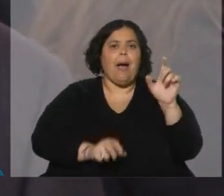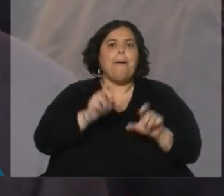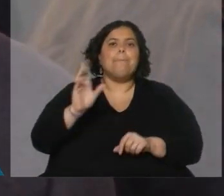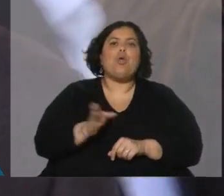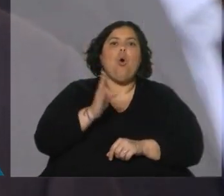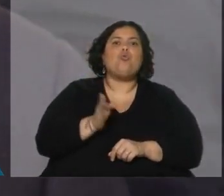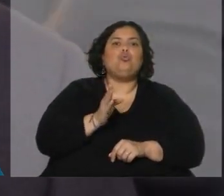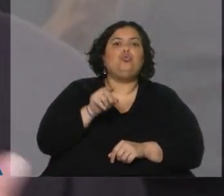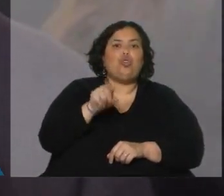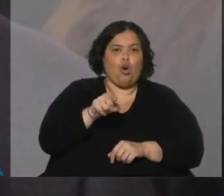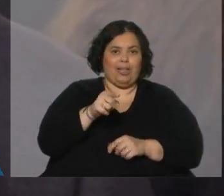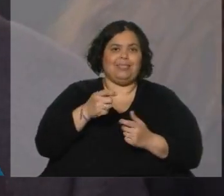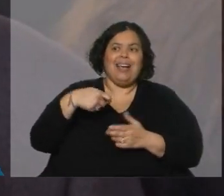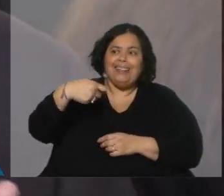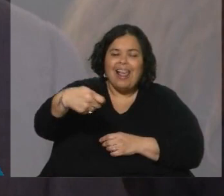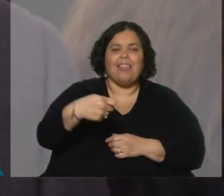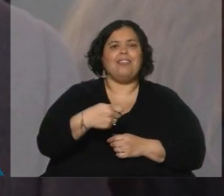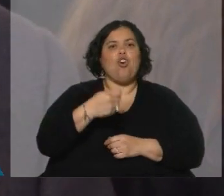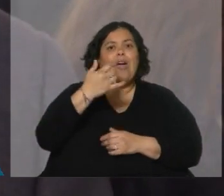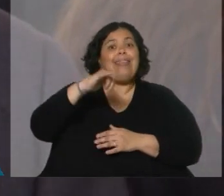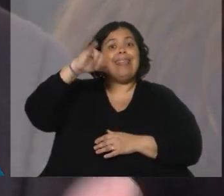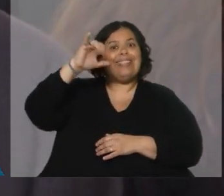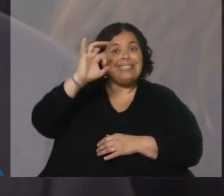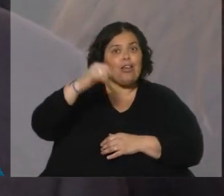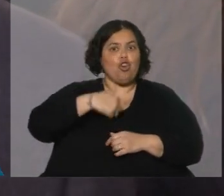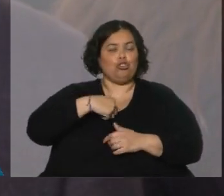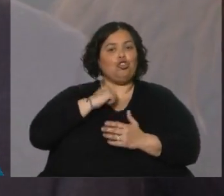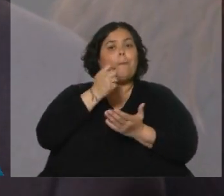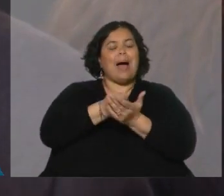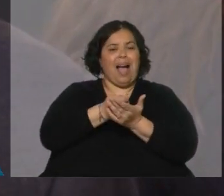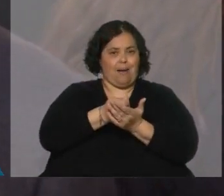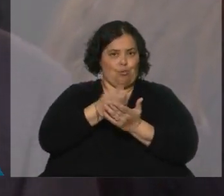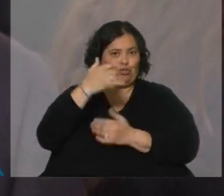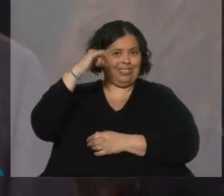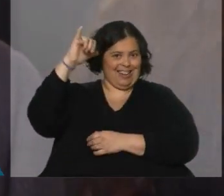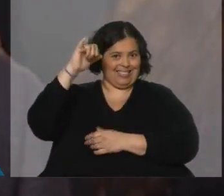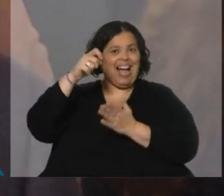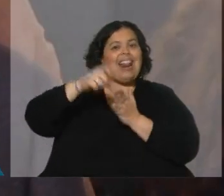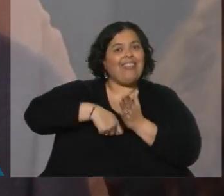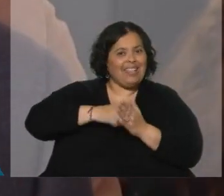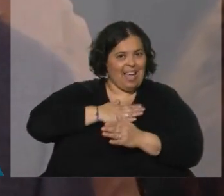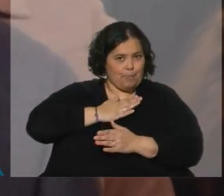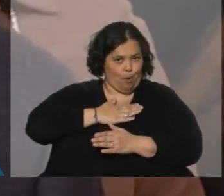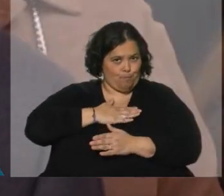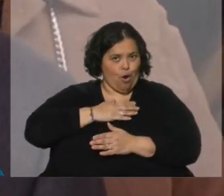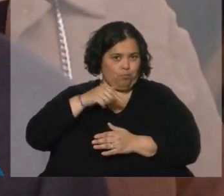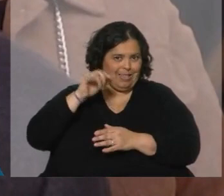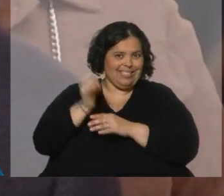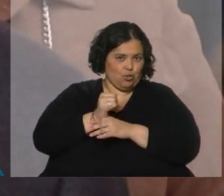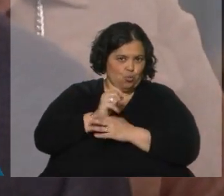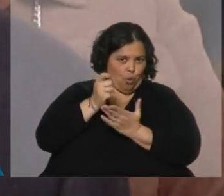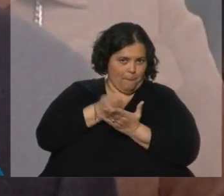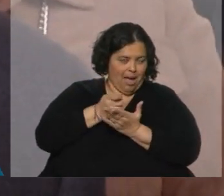interés cero garantía por parte nuestra con la dipona disposición del plan agropecuario para que los técnicos del plano agropecuario tengan